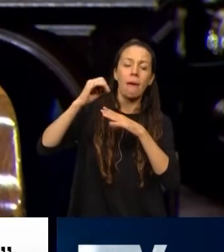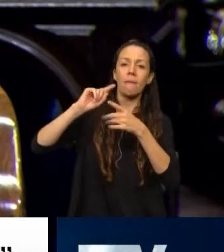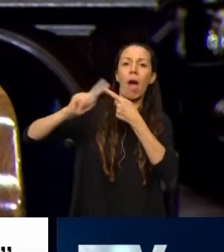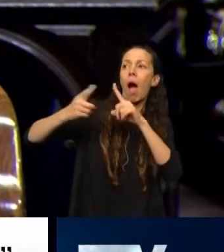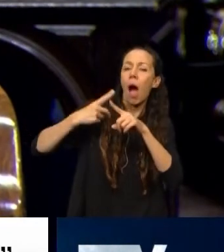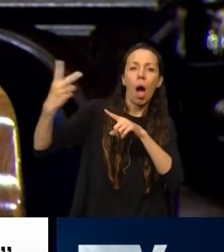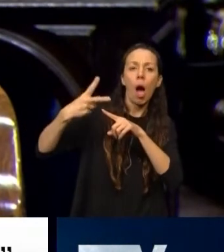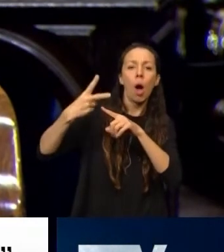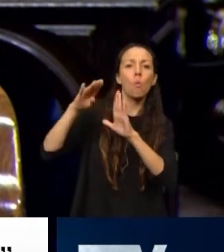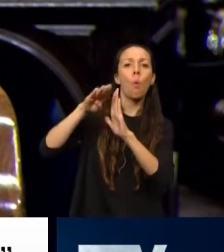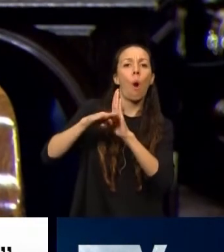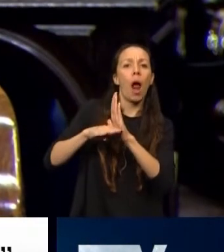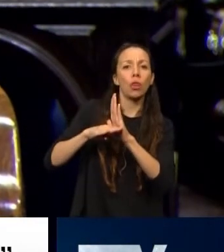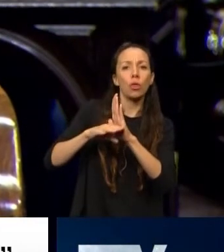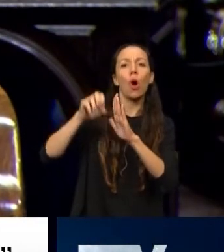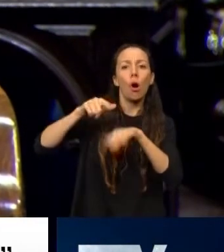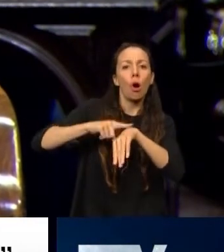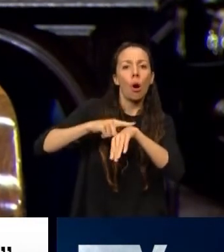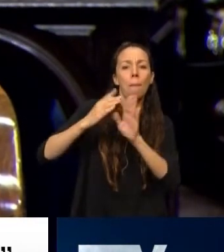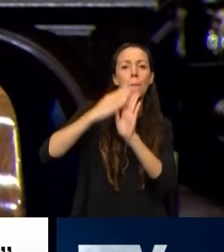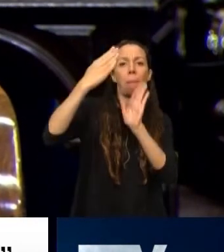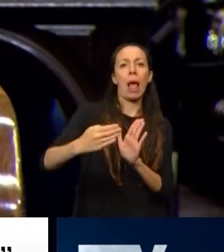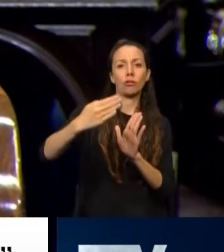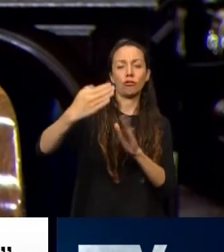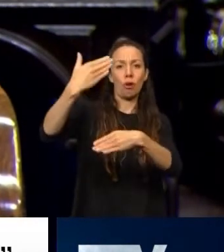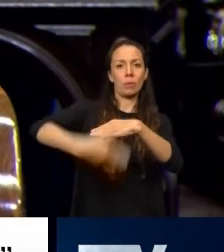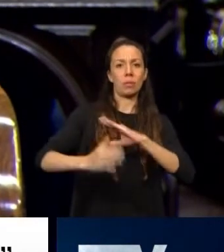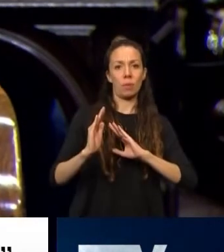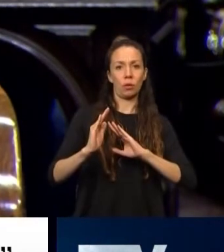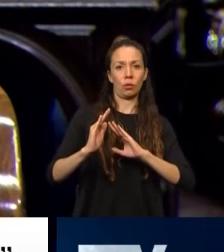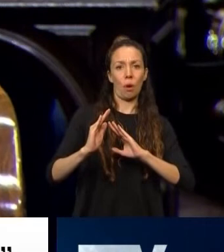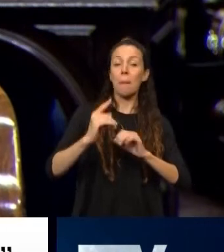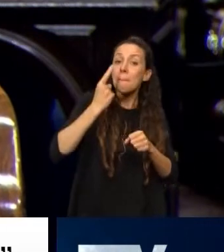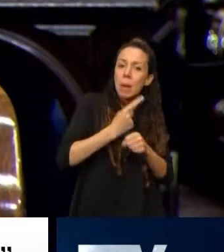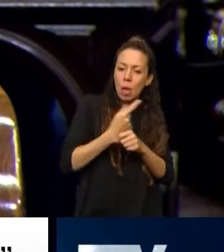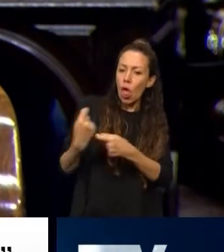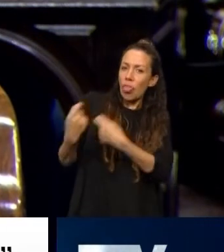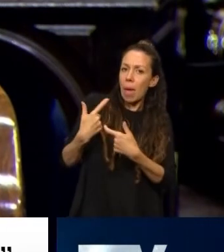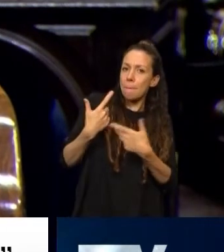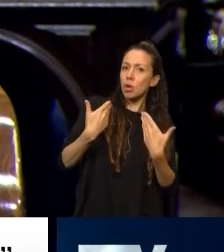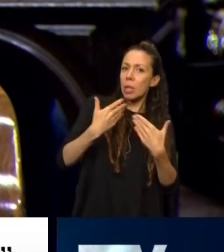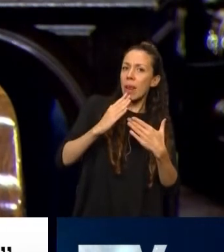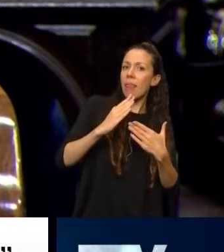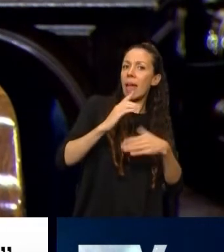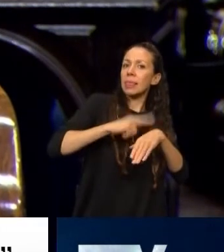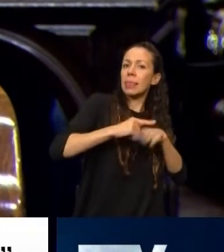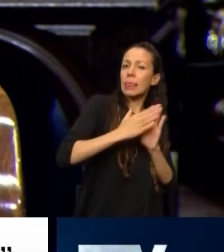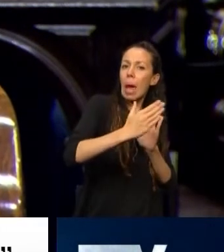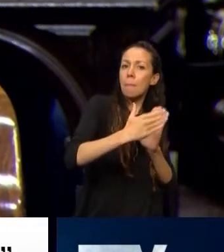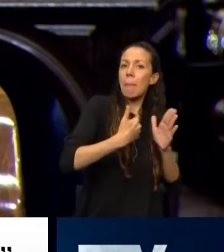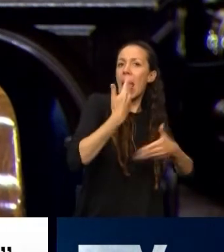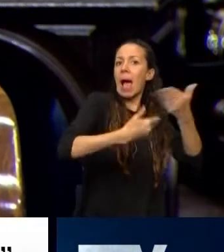plazo semejante a la posibilidad primero de crecer. Y esa palabra que